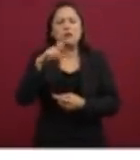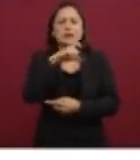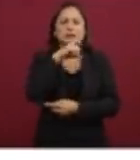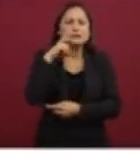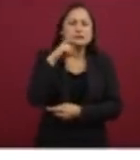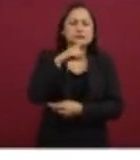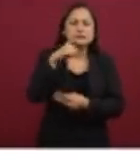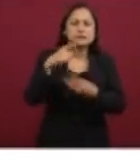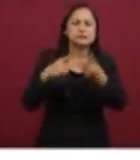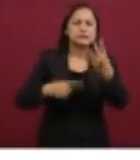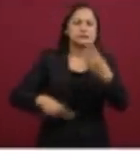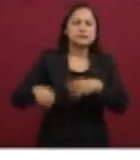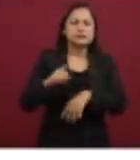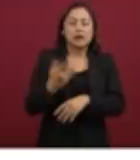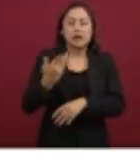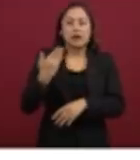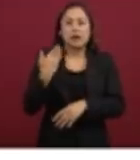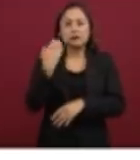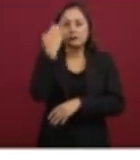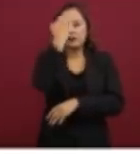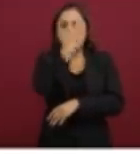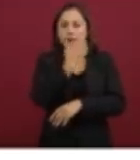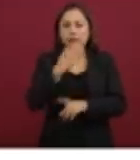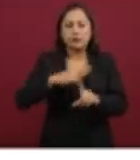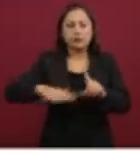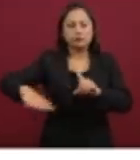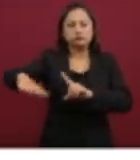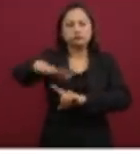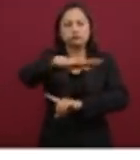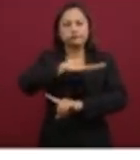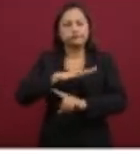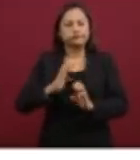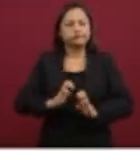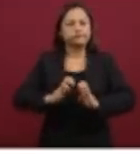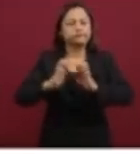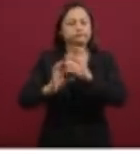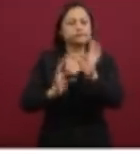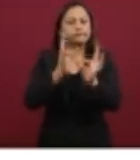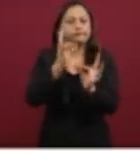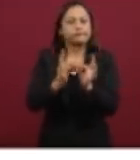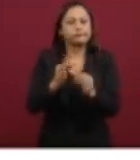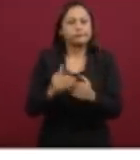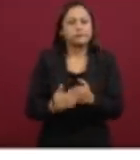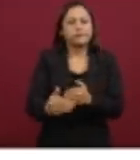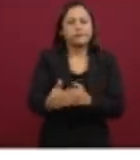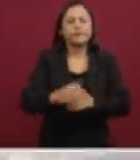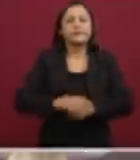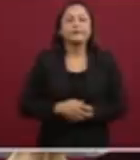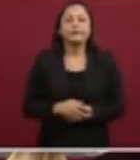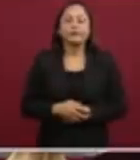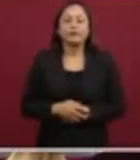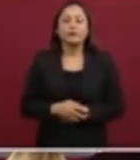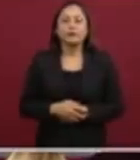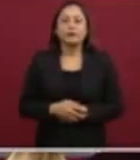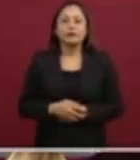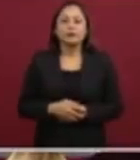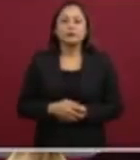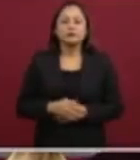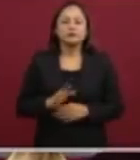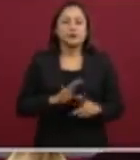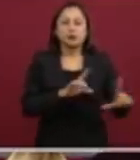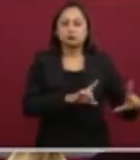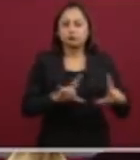estructural, etcétera, para que podamos avanzar. Y finalmente nos pasamos toda la